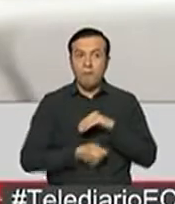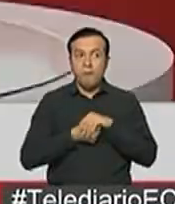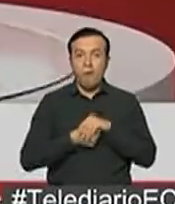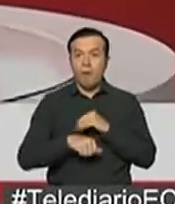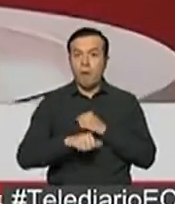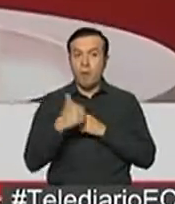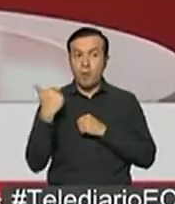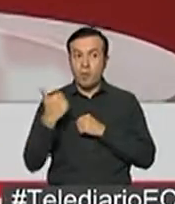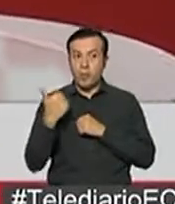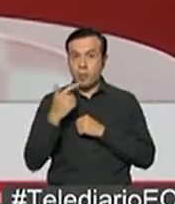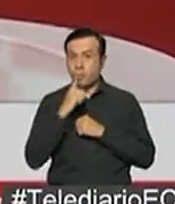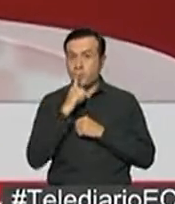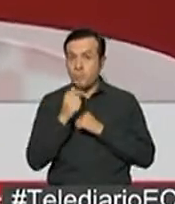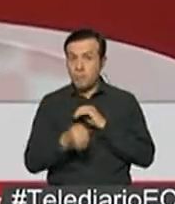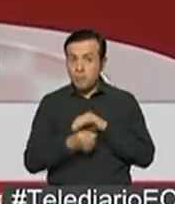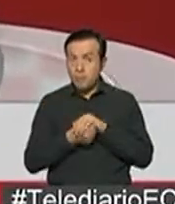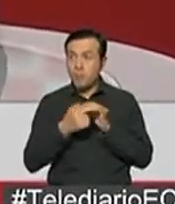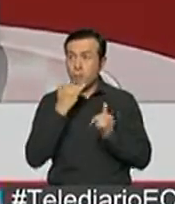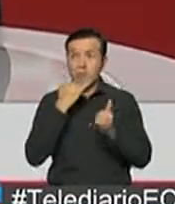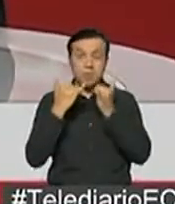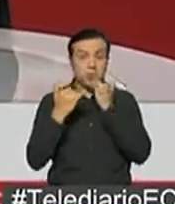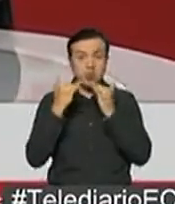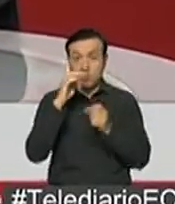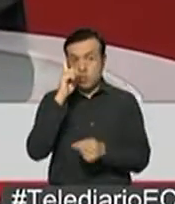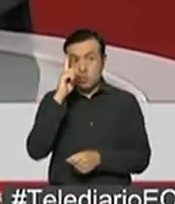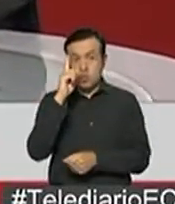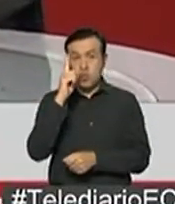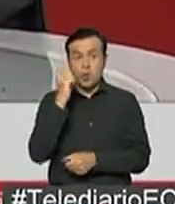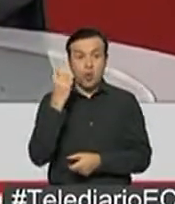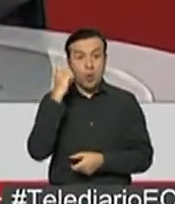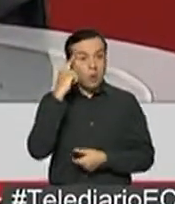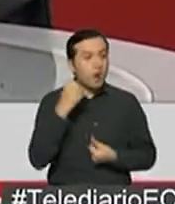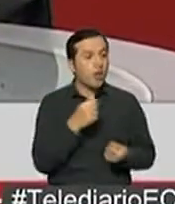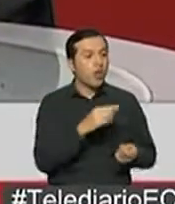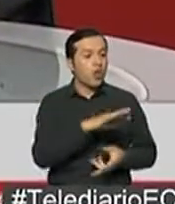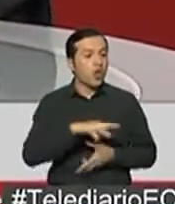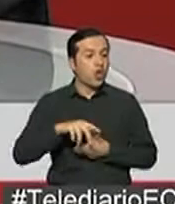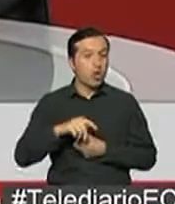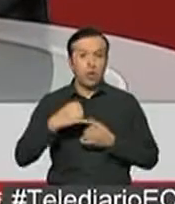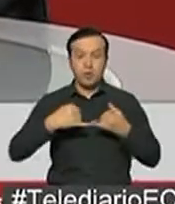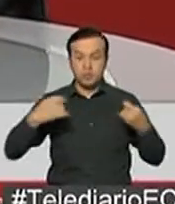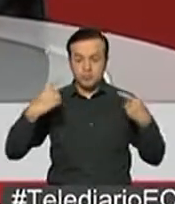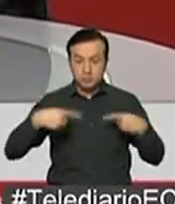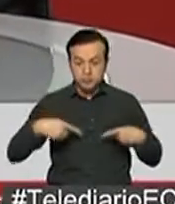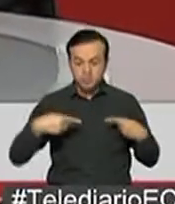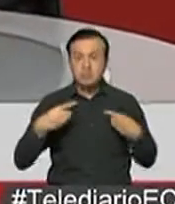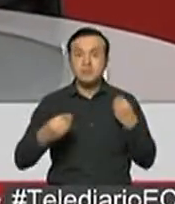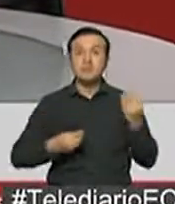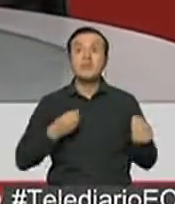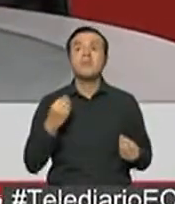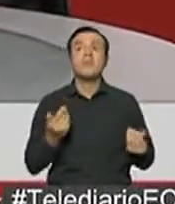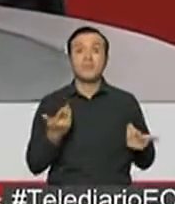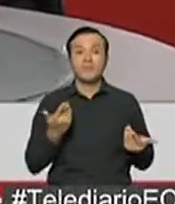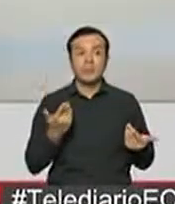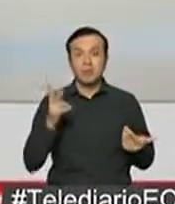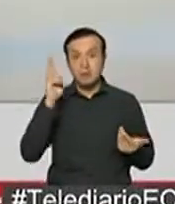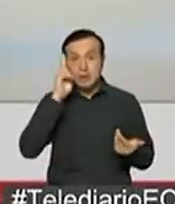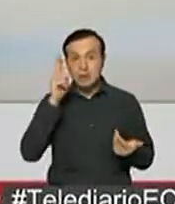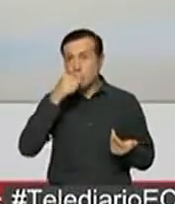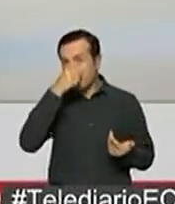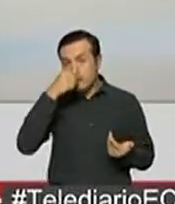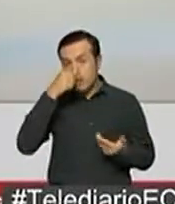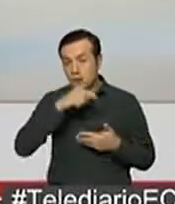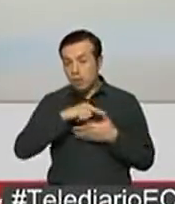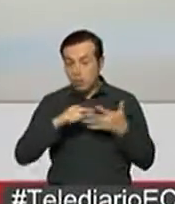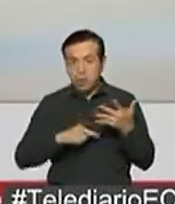para un consumo que no es el que está el propósito del gobierno y otro en caso de las fronteras proyectos para que sean destinados para actividades ilegales en